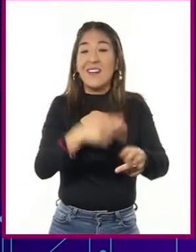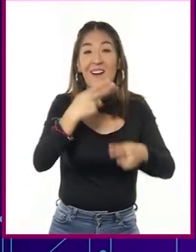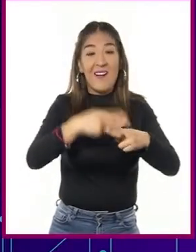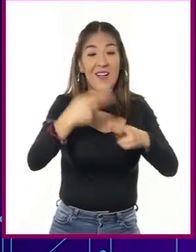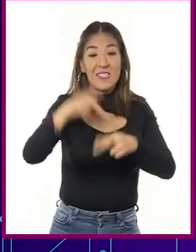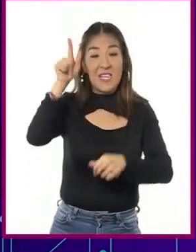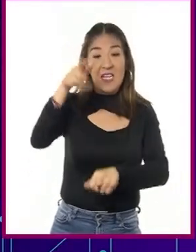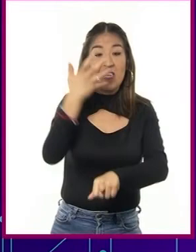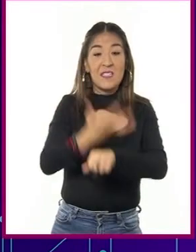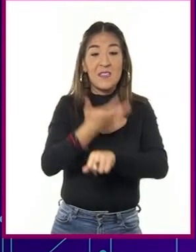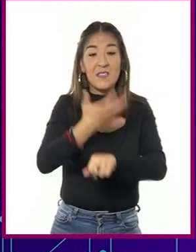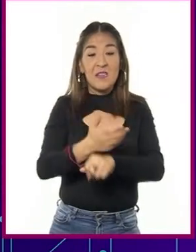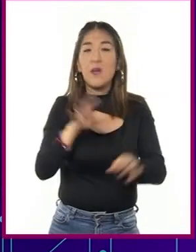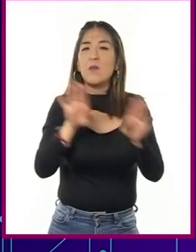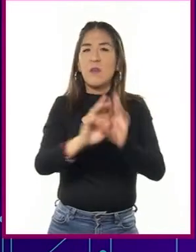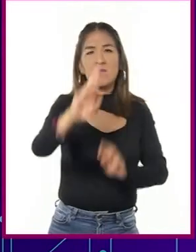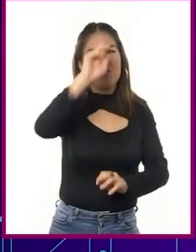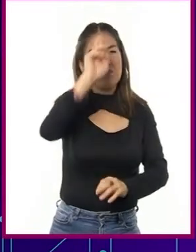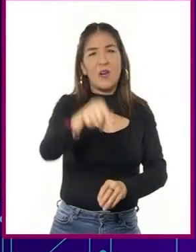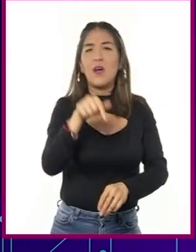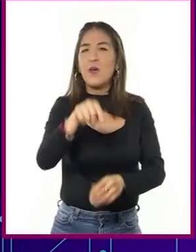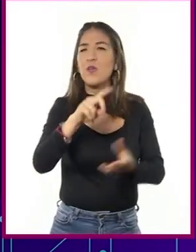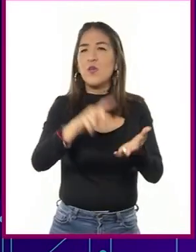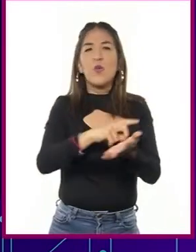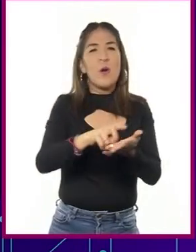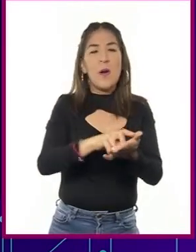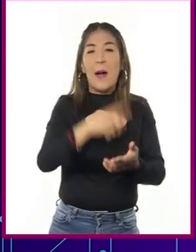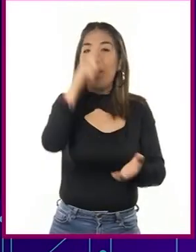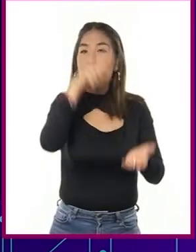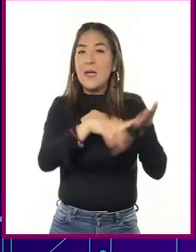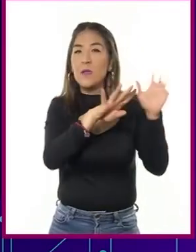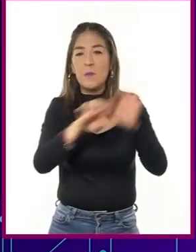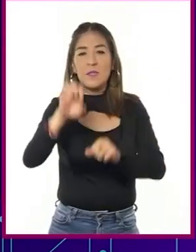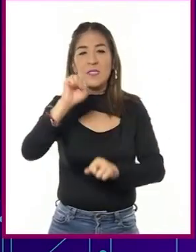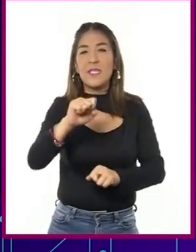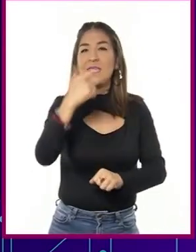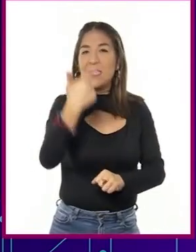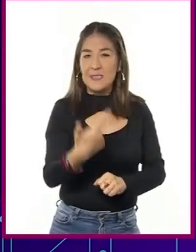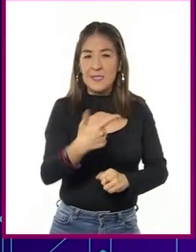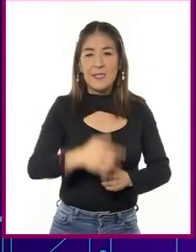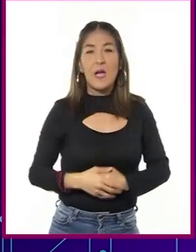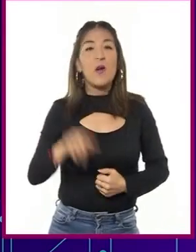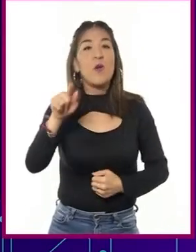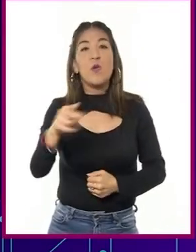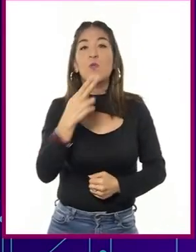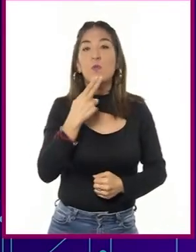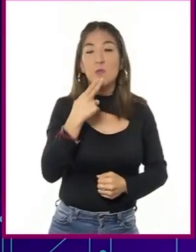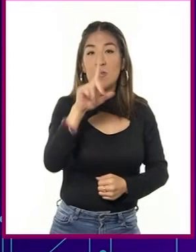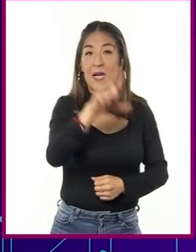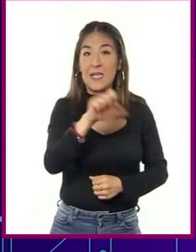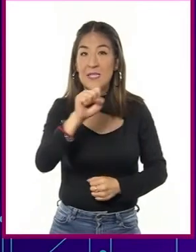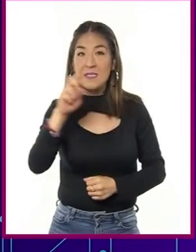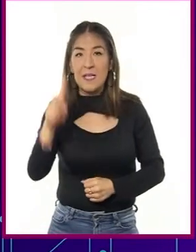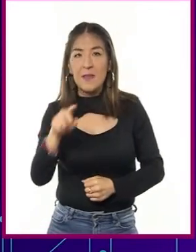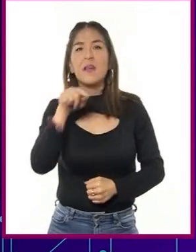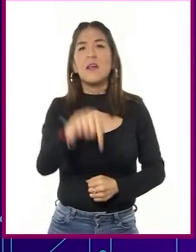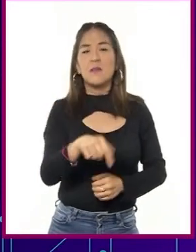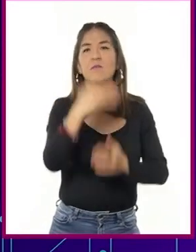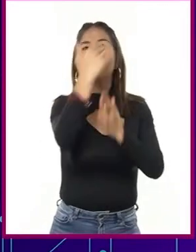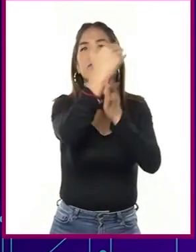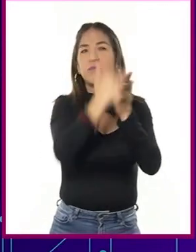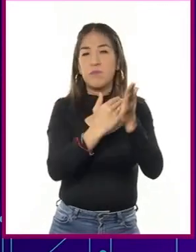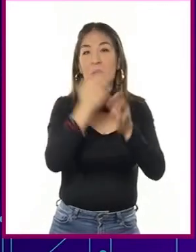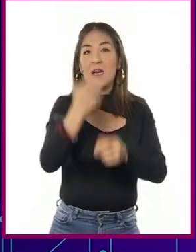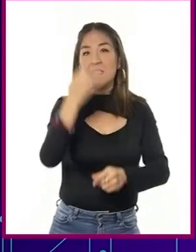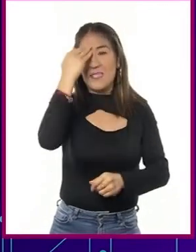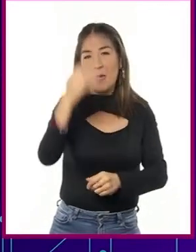Estados Unidos prohibió la droga oficialmente en 1967. El uso del LSD se redujo durante